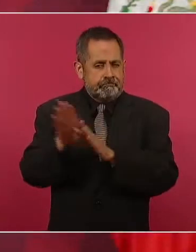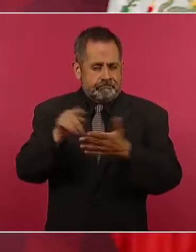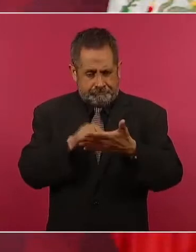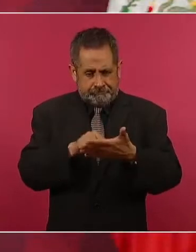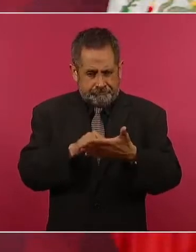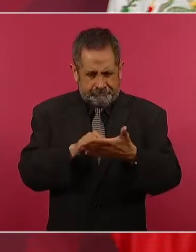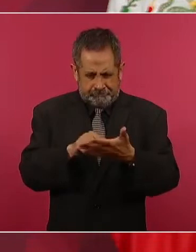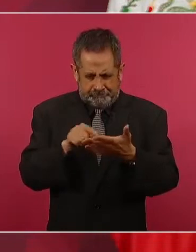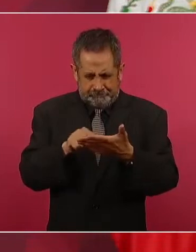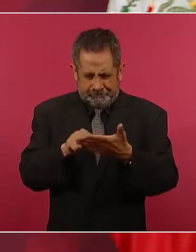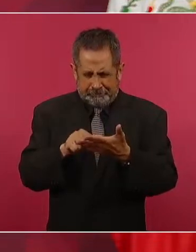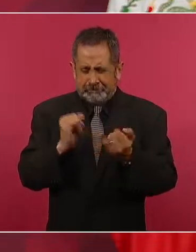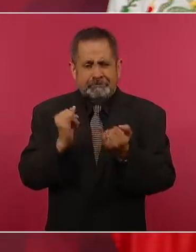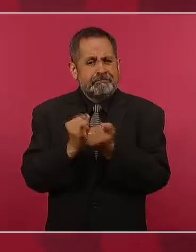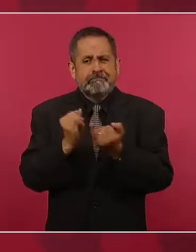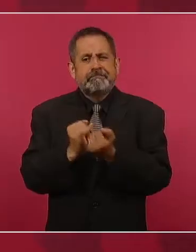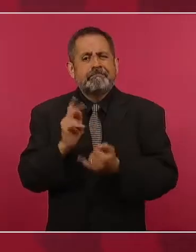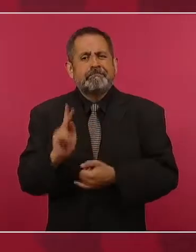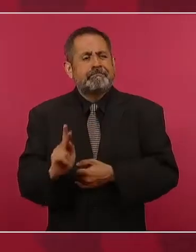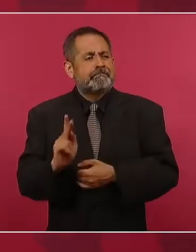era idéntico